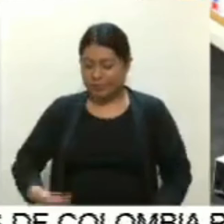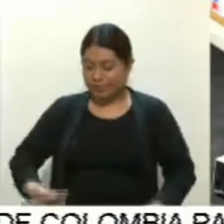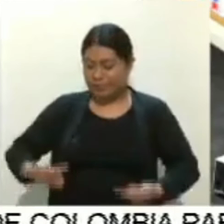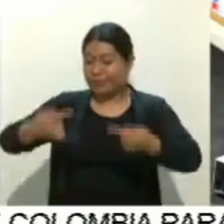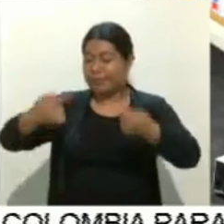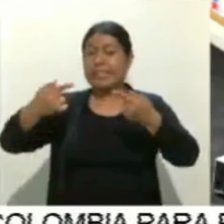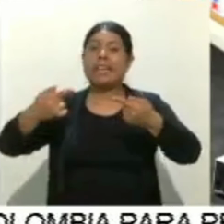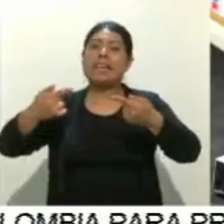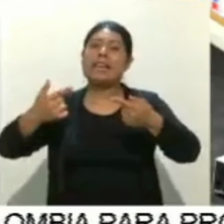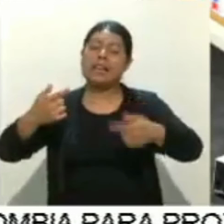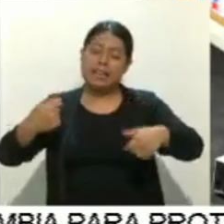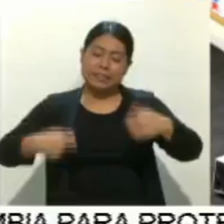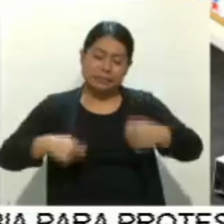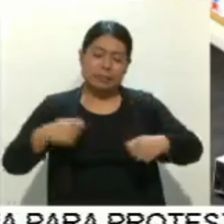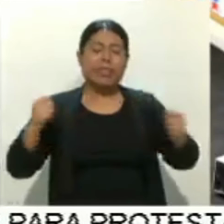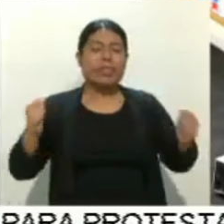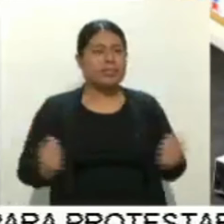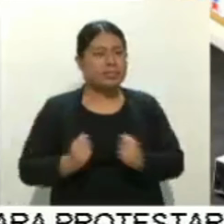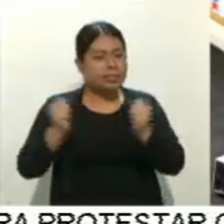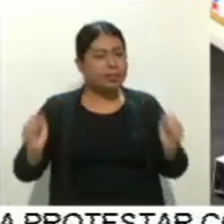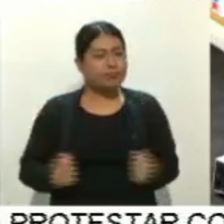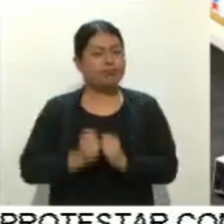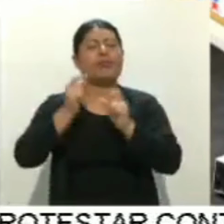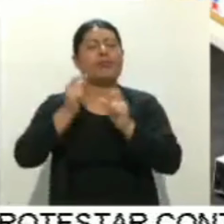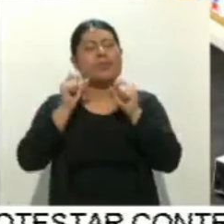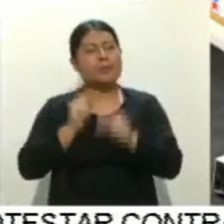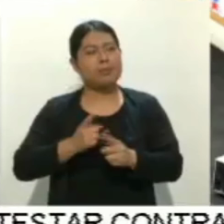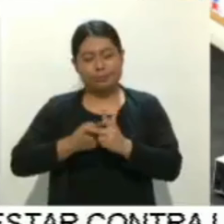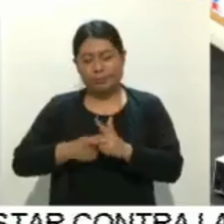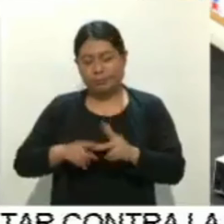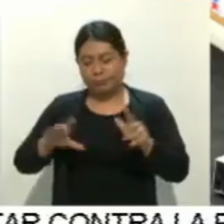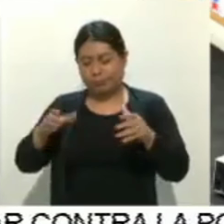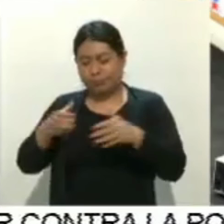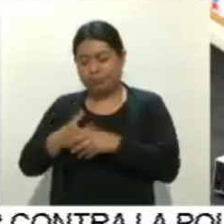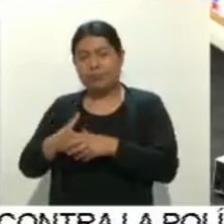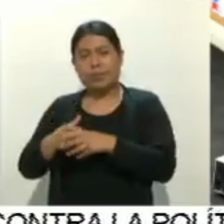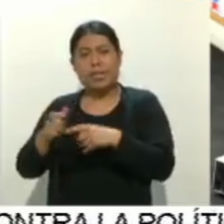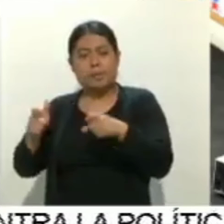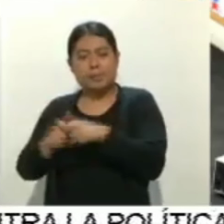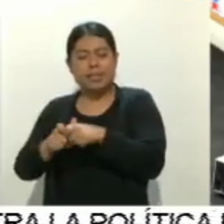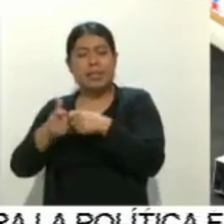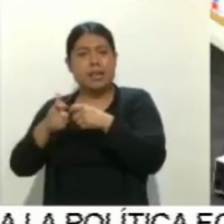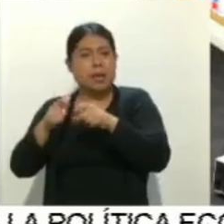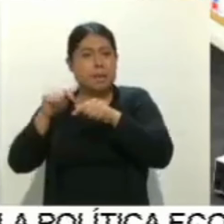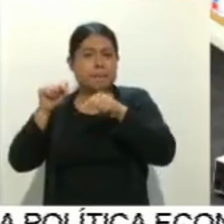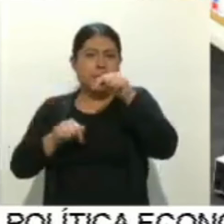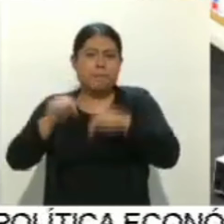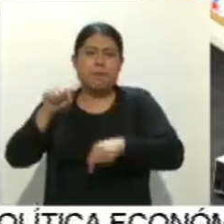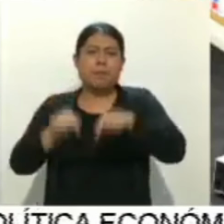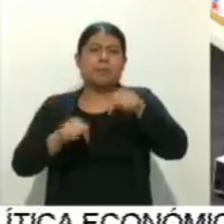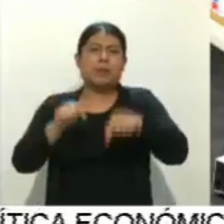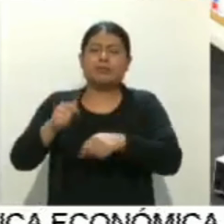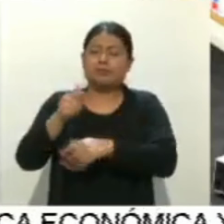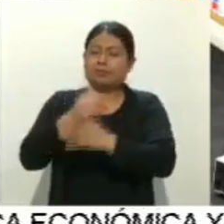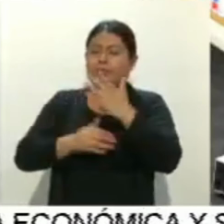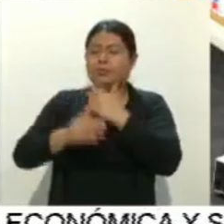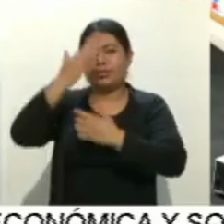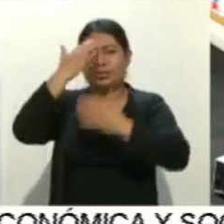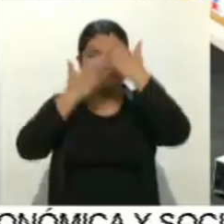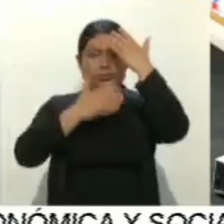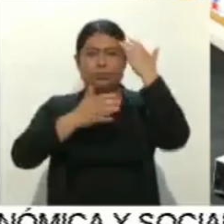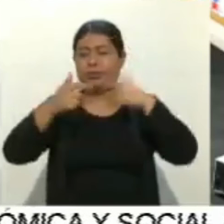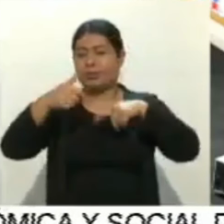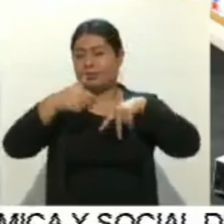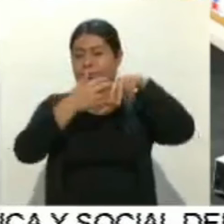pequeños, digo, las bandas como esta también inician en comunidades muy pequeñas, ya nos compartían sus experiencias de que